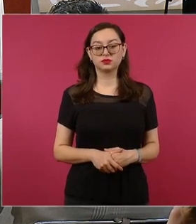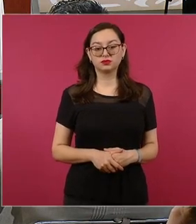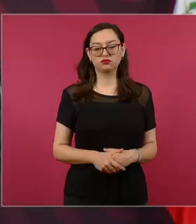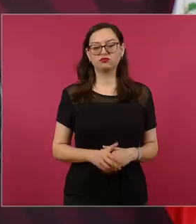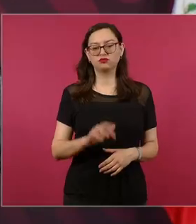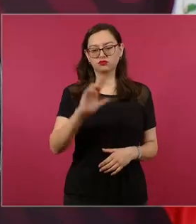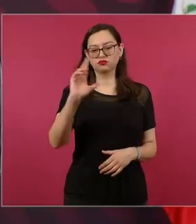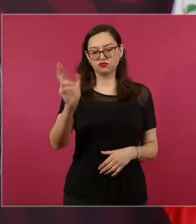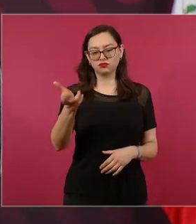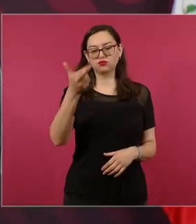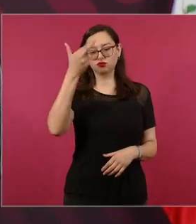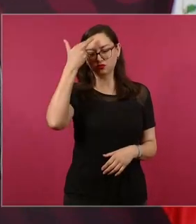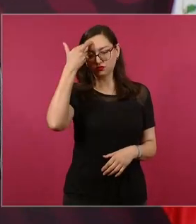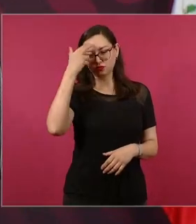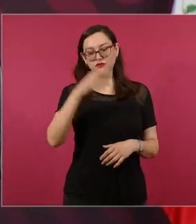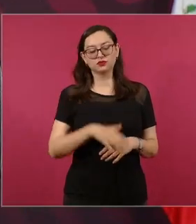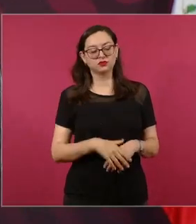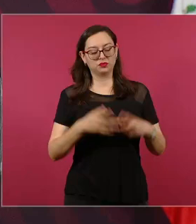hombres, mujeres de poca fe,